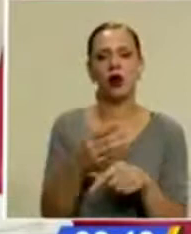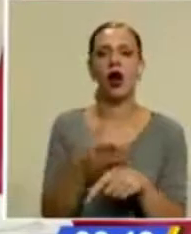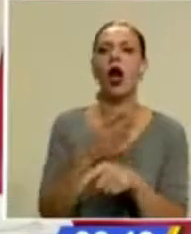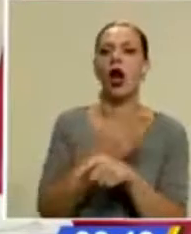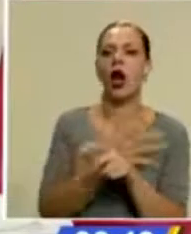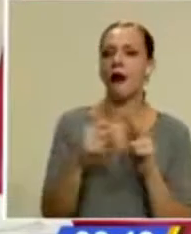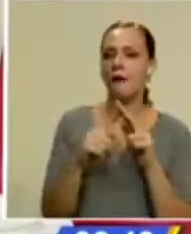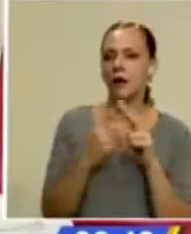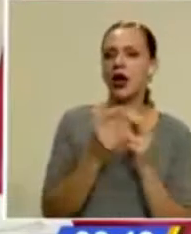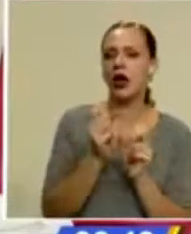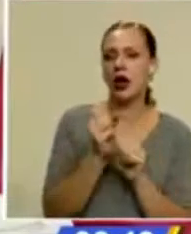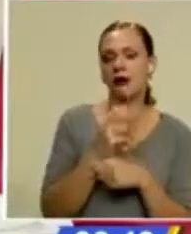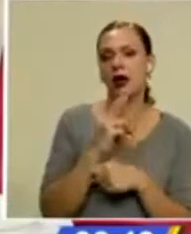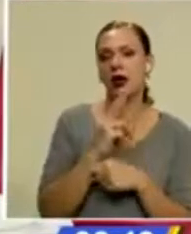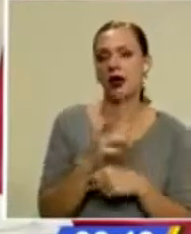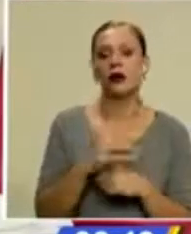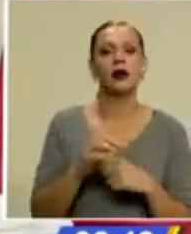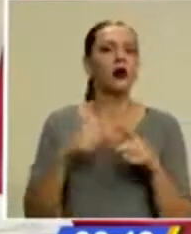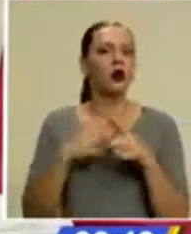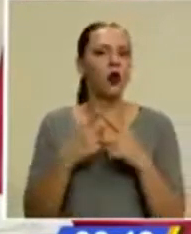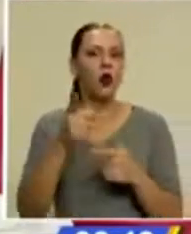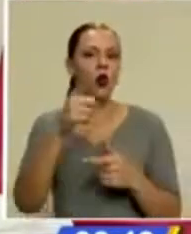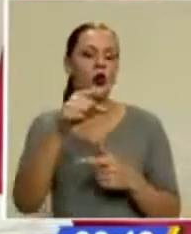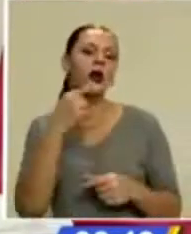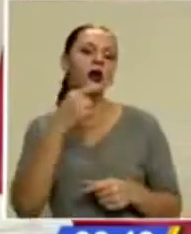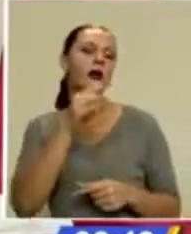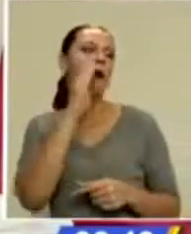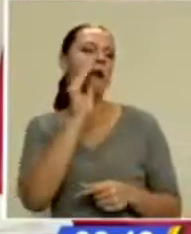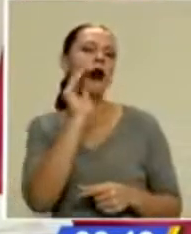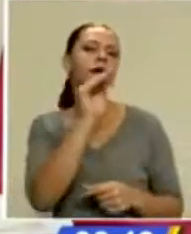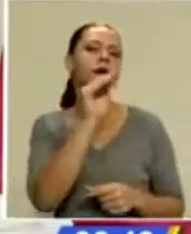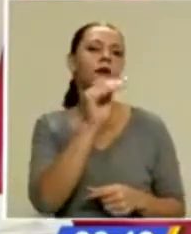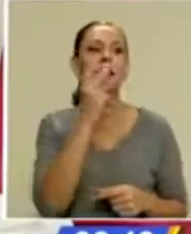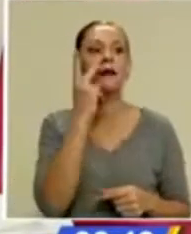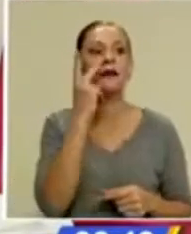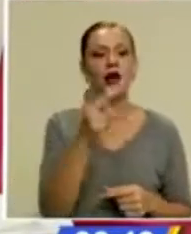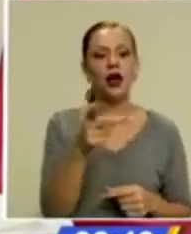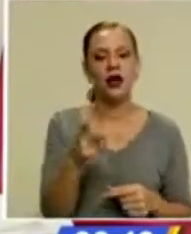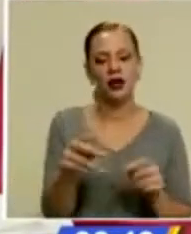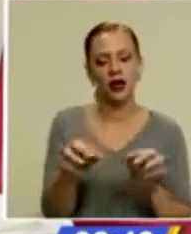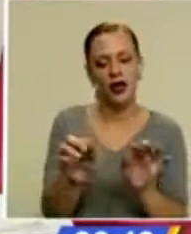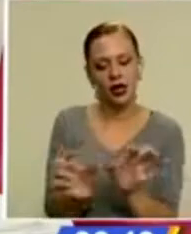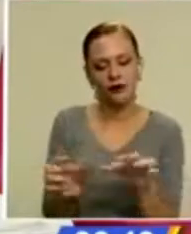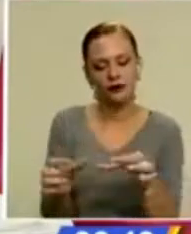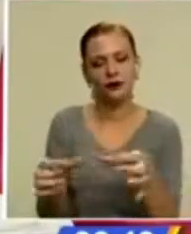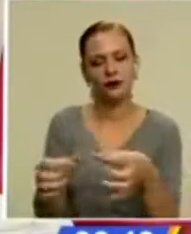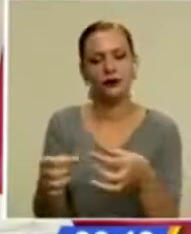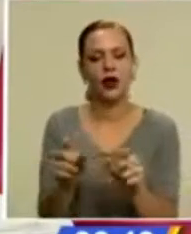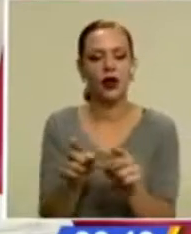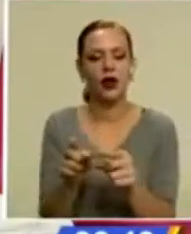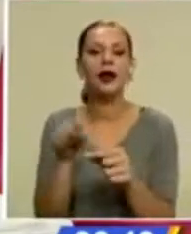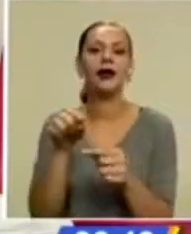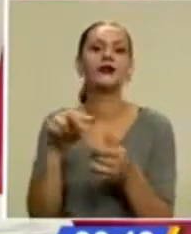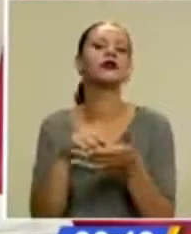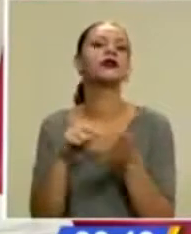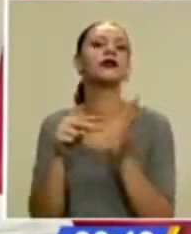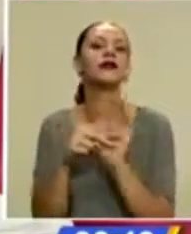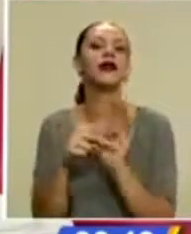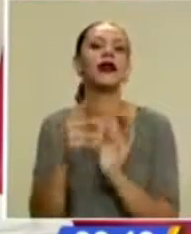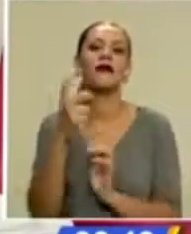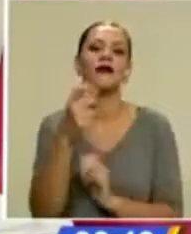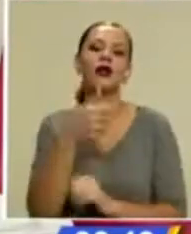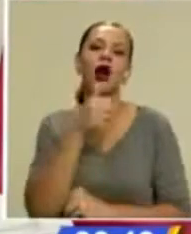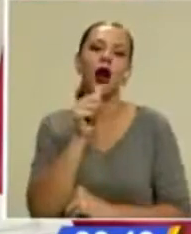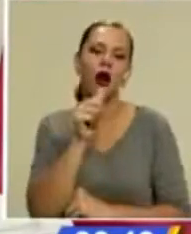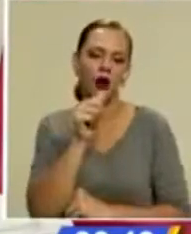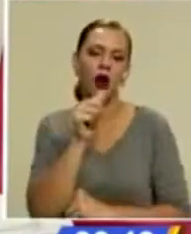de empezar a hacerlas, ¿verdad? Entonces ustedes le dicen a la mamá, ay, vea, se está quebrando ahí en la orillita. Eso significa que faltó